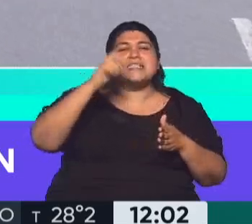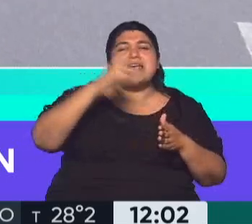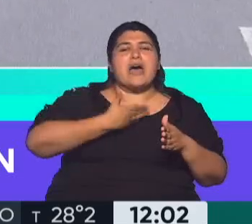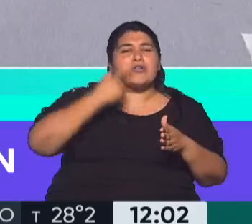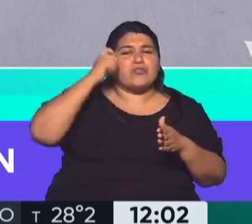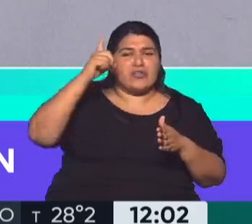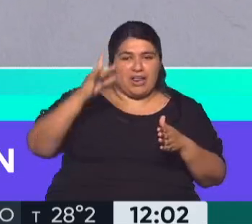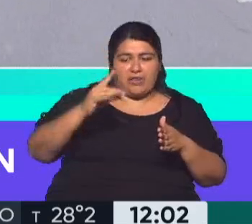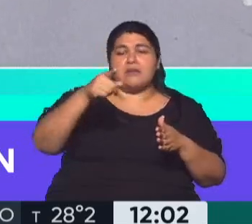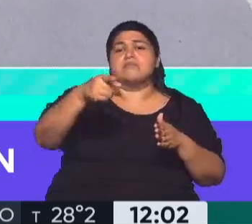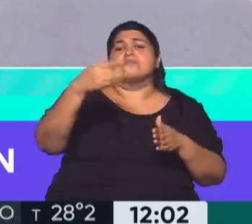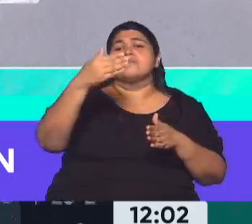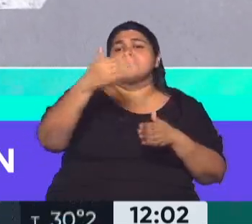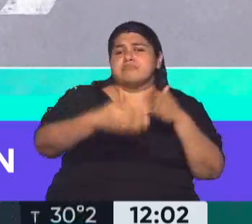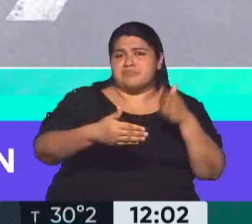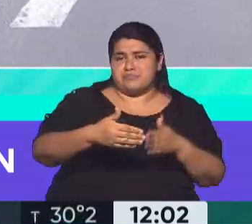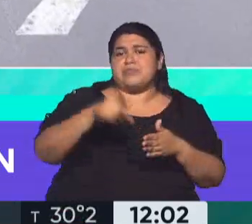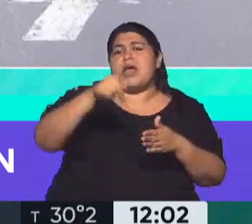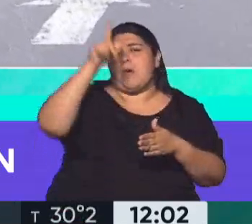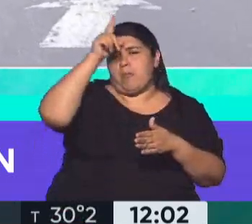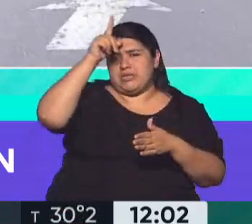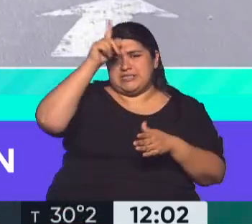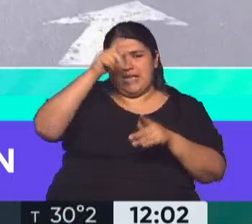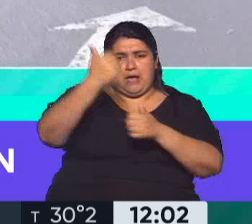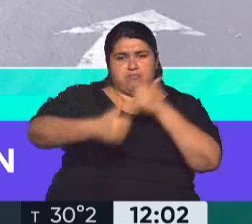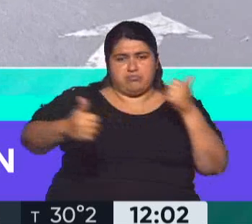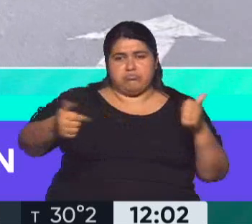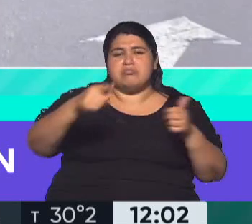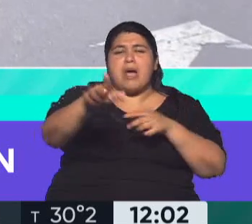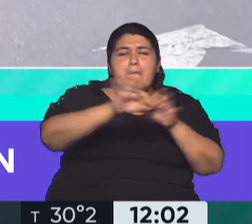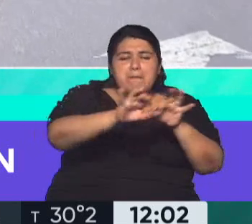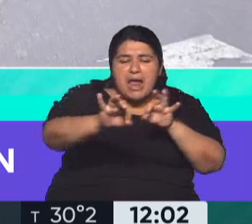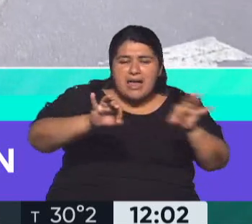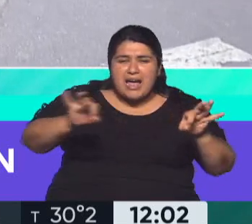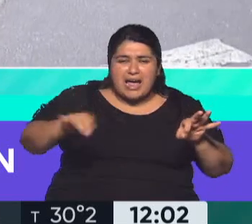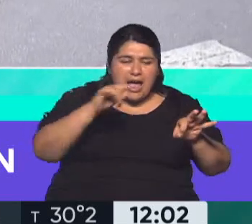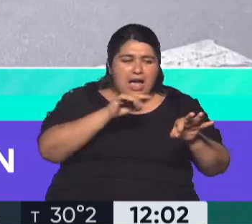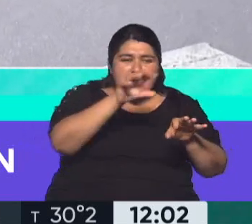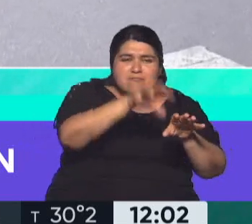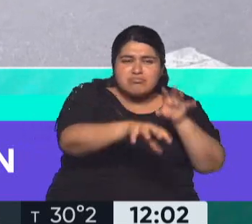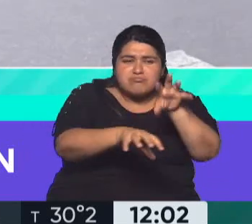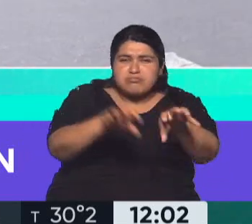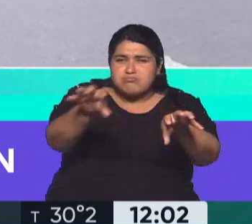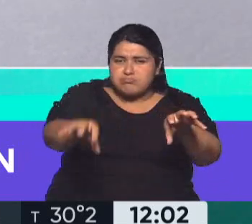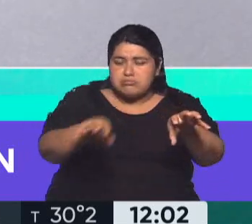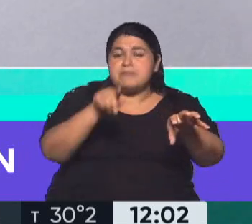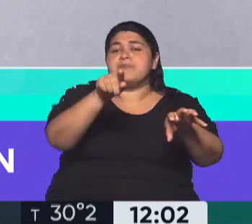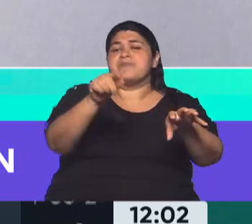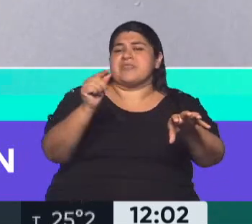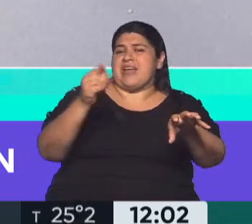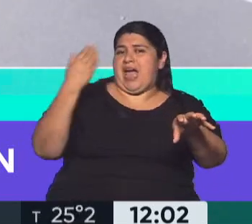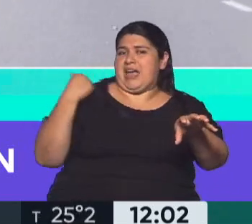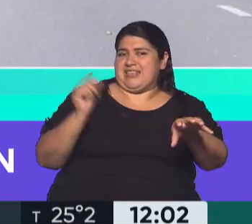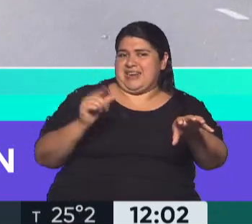autos, ya se han retirado, quedaron las consignas, marcados allí en el piso también, cómo fue el escenario, que lo veíamos recién ahí en la